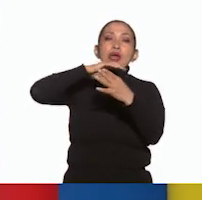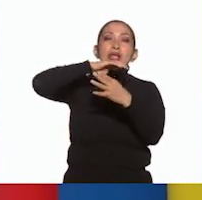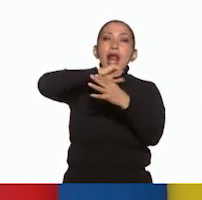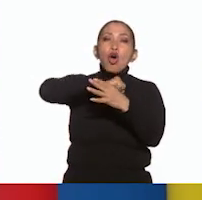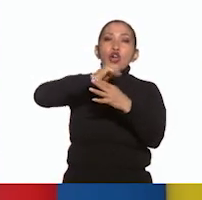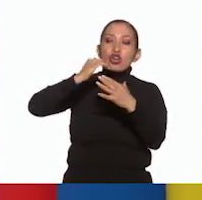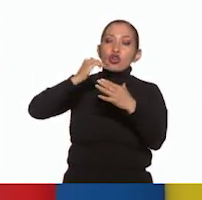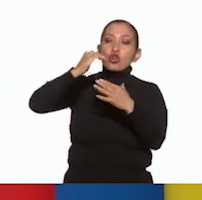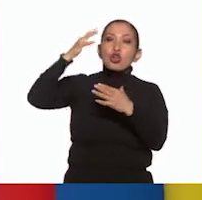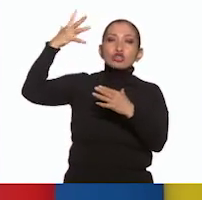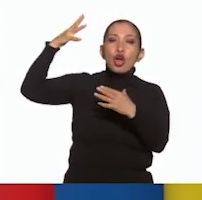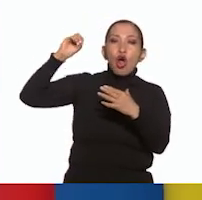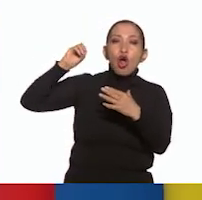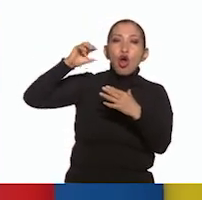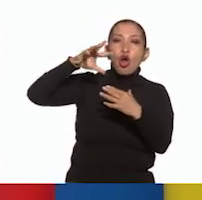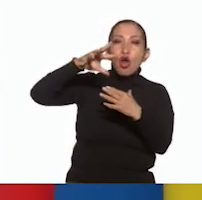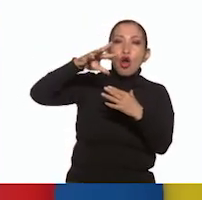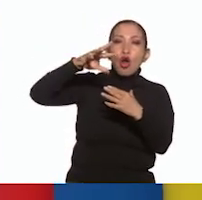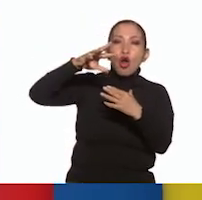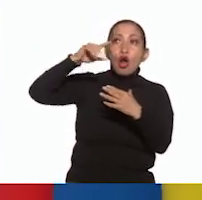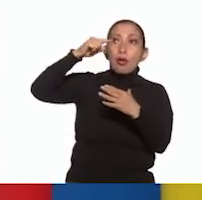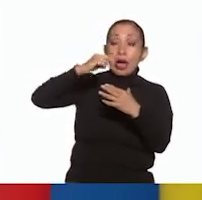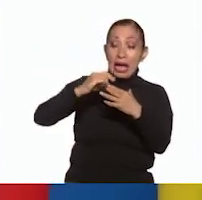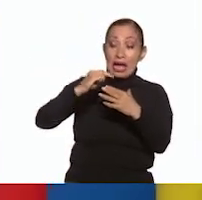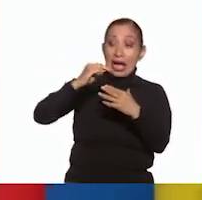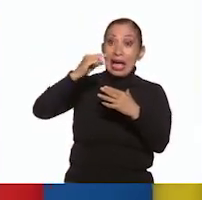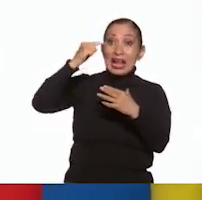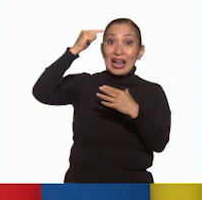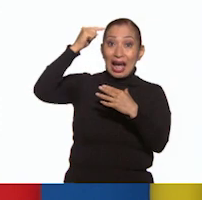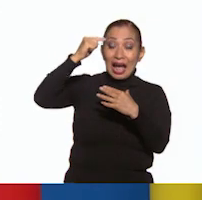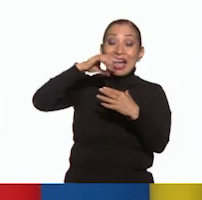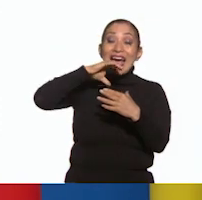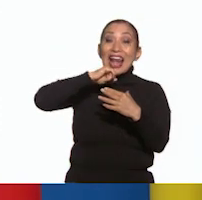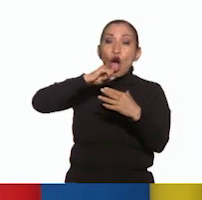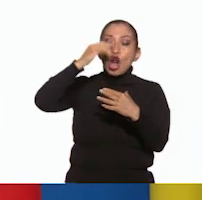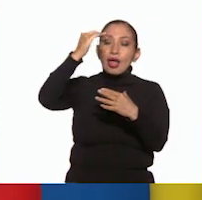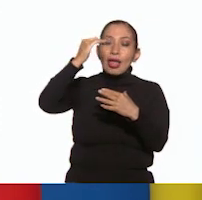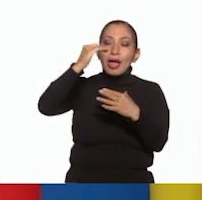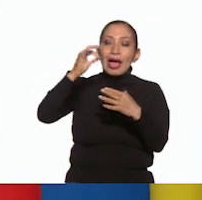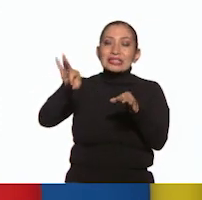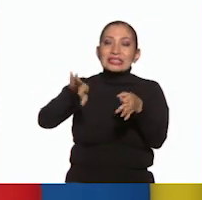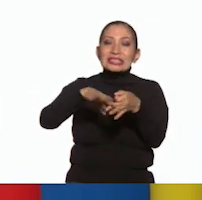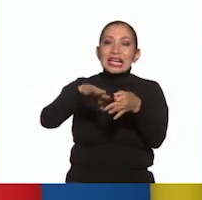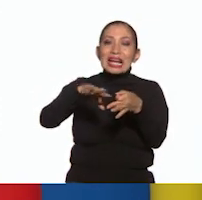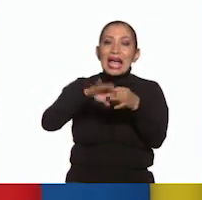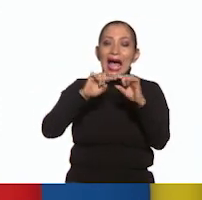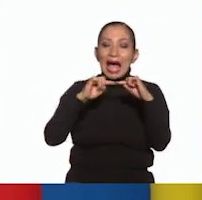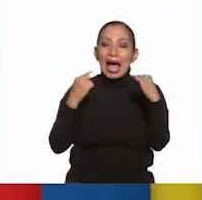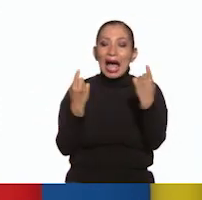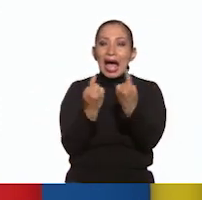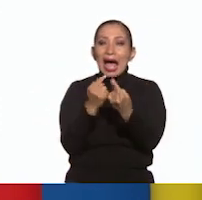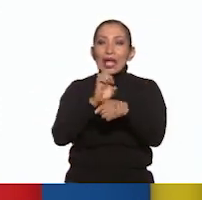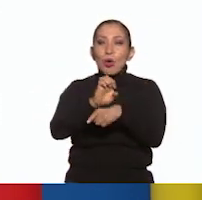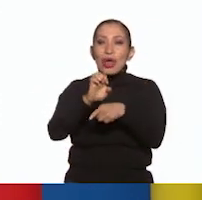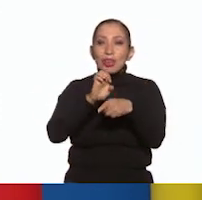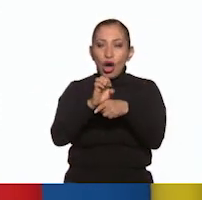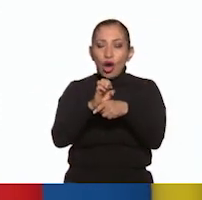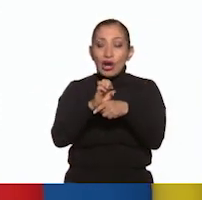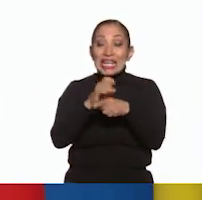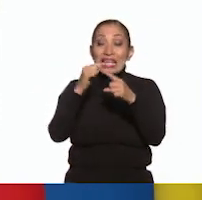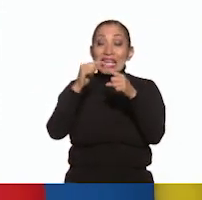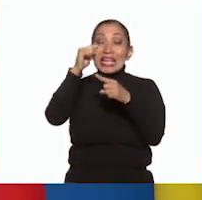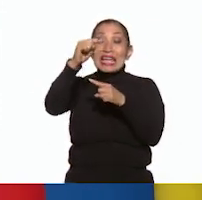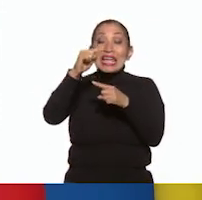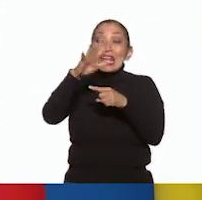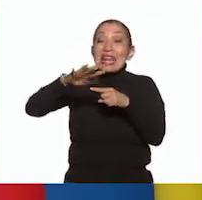del Sol. Esto determina que los climas cálidos o tropicales se localicen cerca del ecuador y los